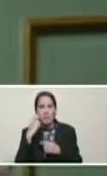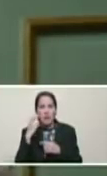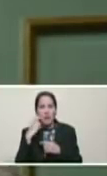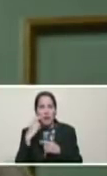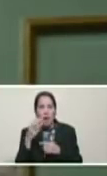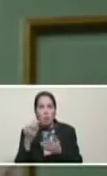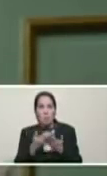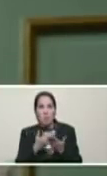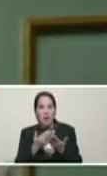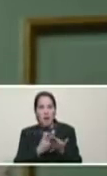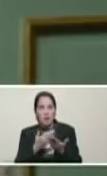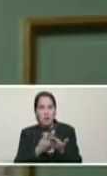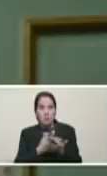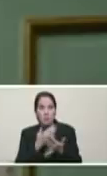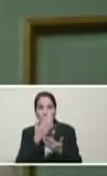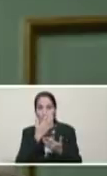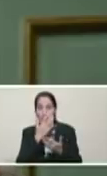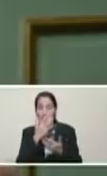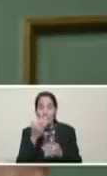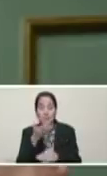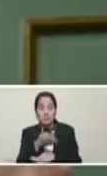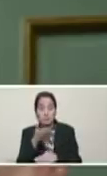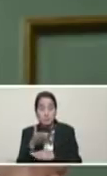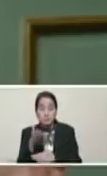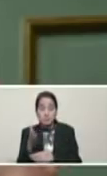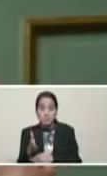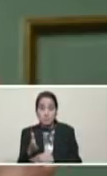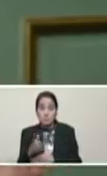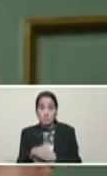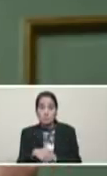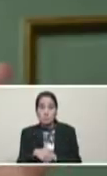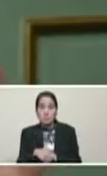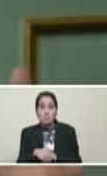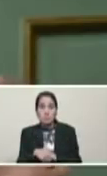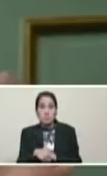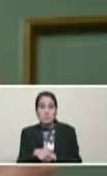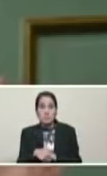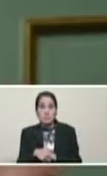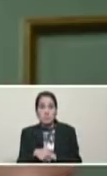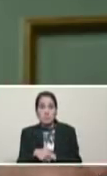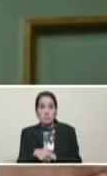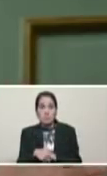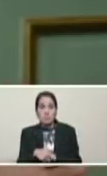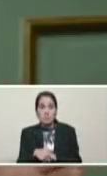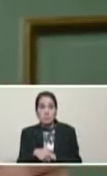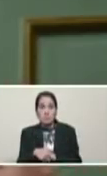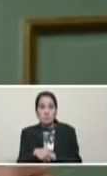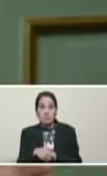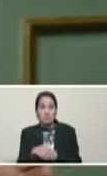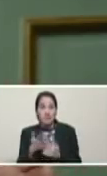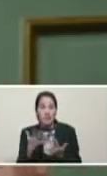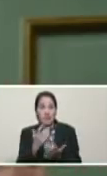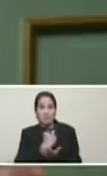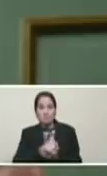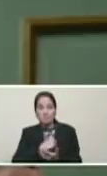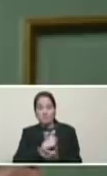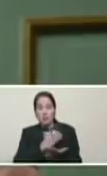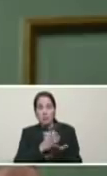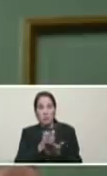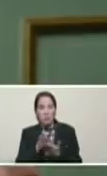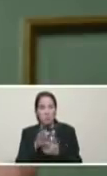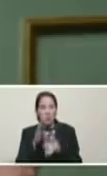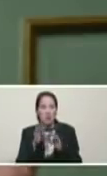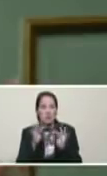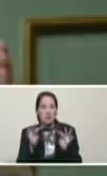tenemos que volver a esa senda y que la que lamentable que haya sido por esta vía pero también